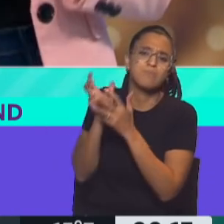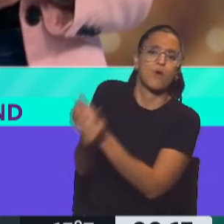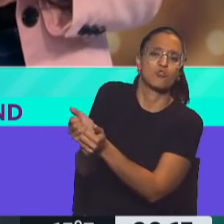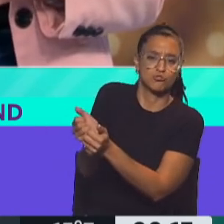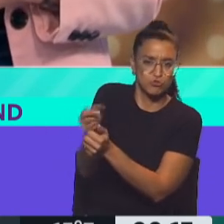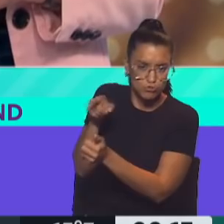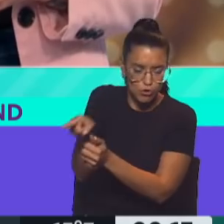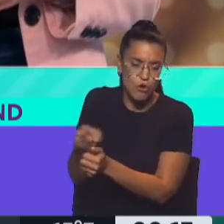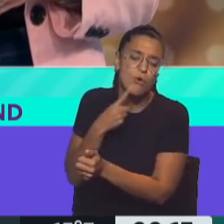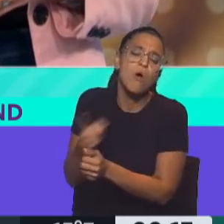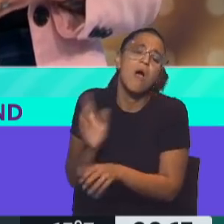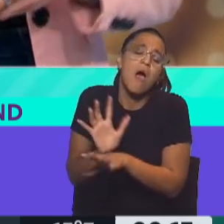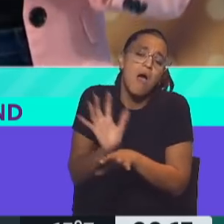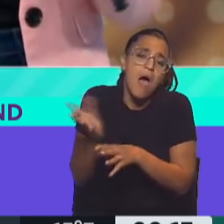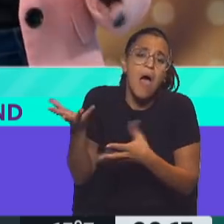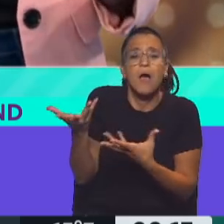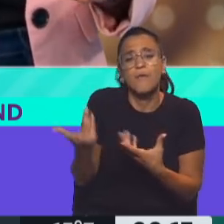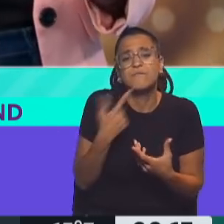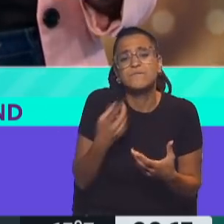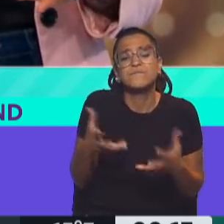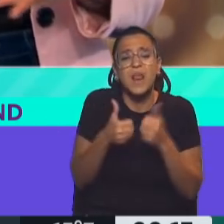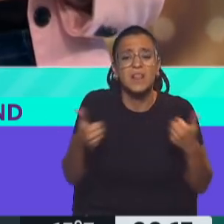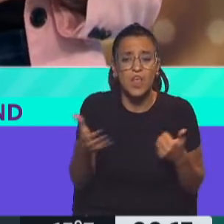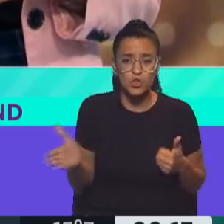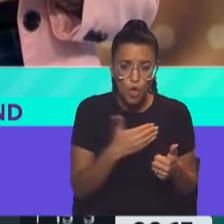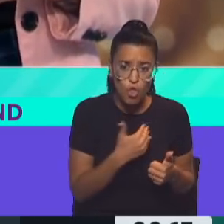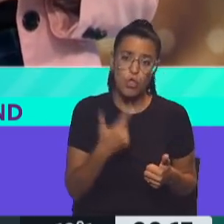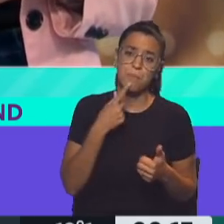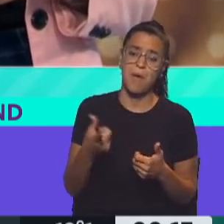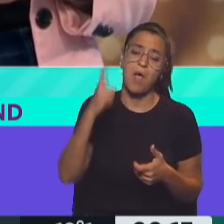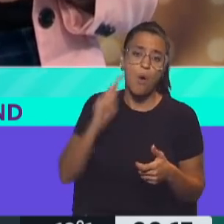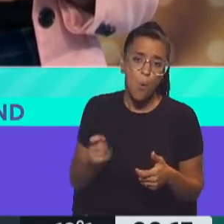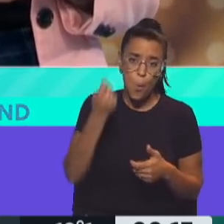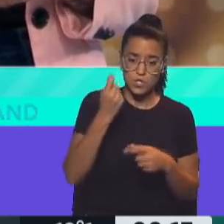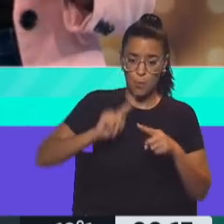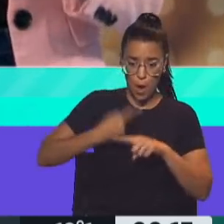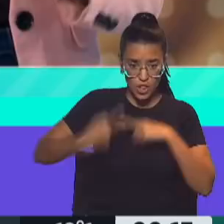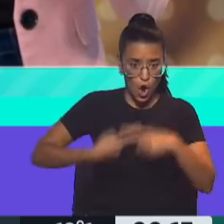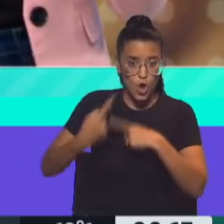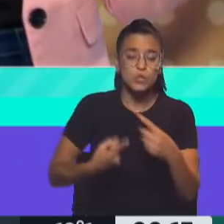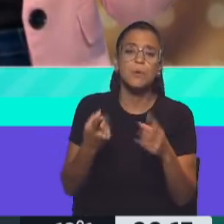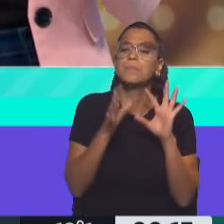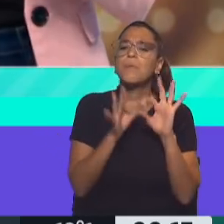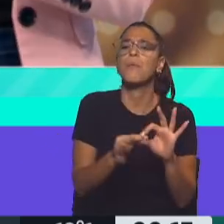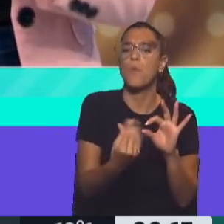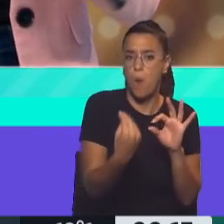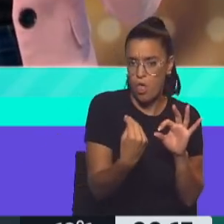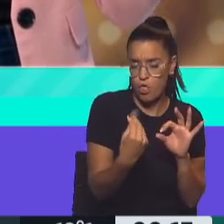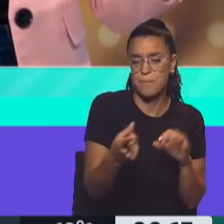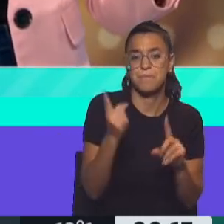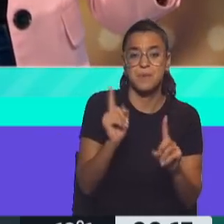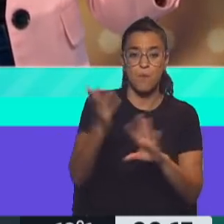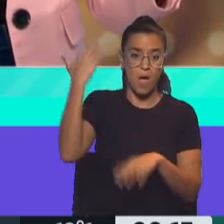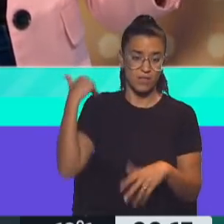los argumentos del frente de todos para tratar de avanzar precisamente con el juicio político a conte gran están vinculados por un lado lo que decíamos